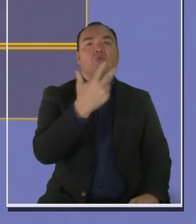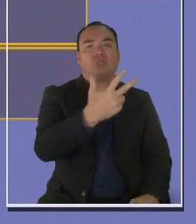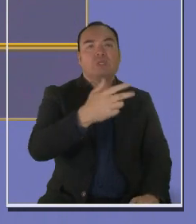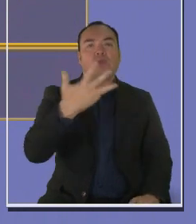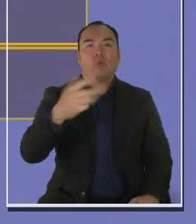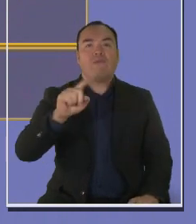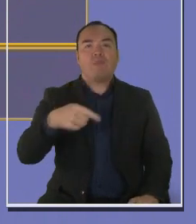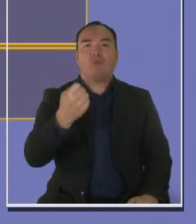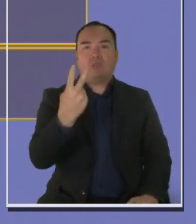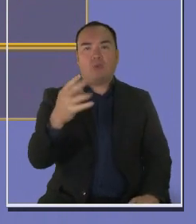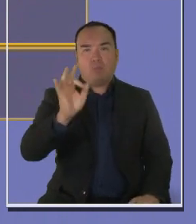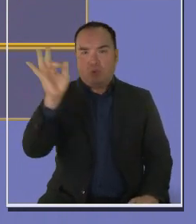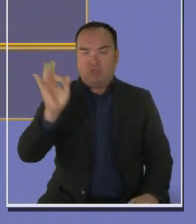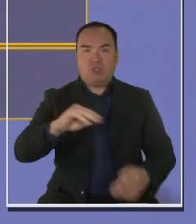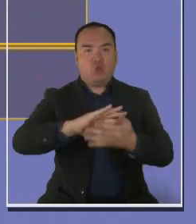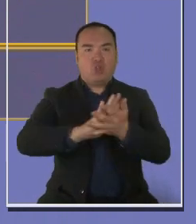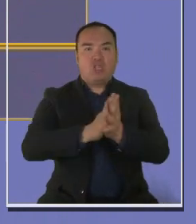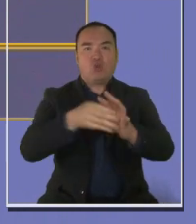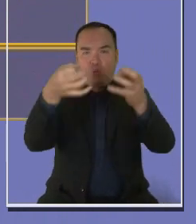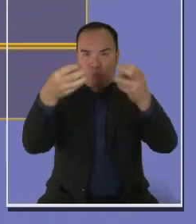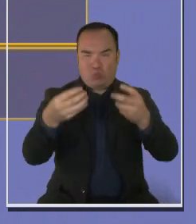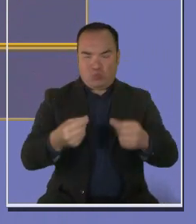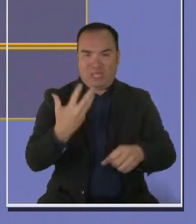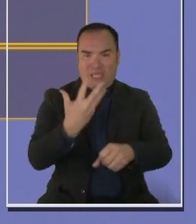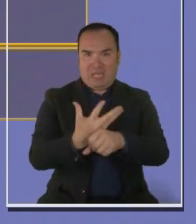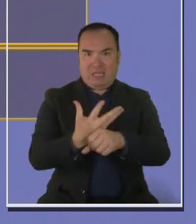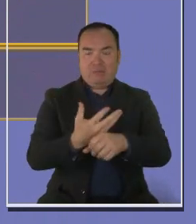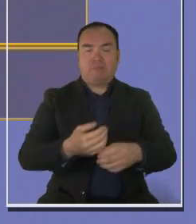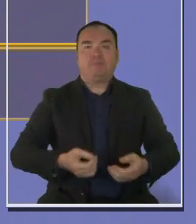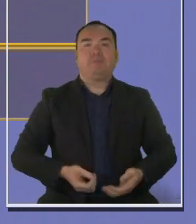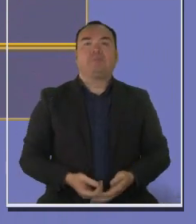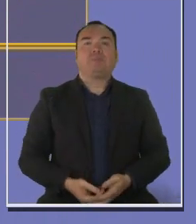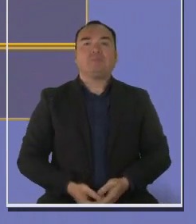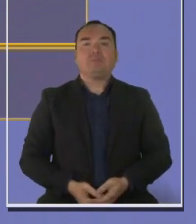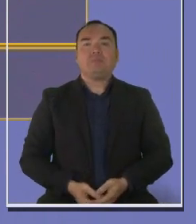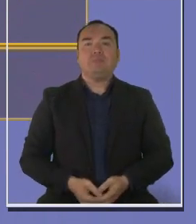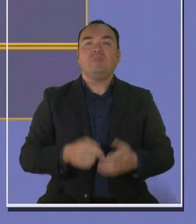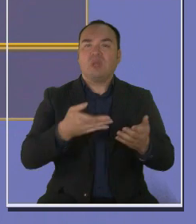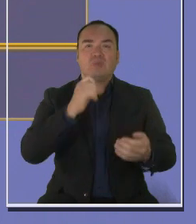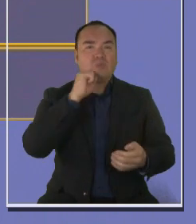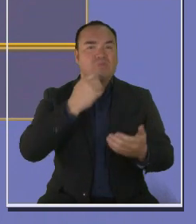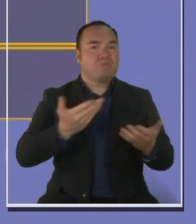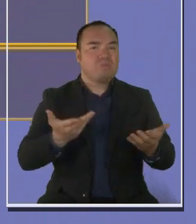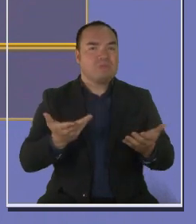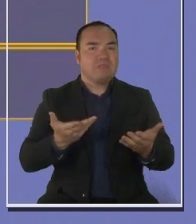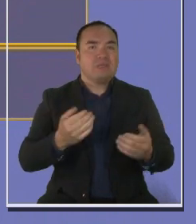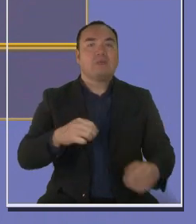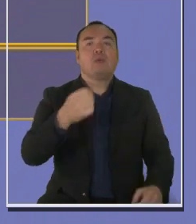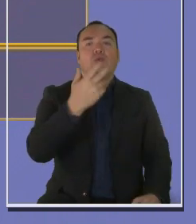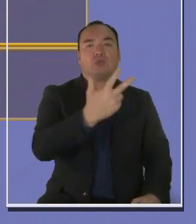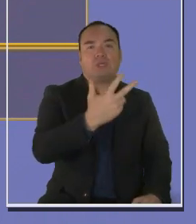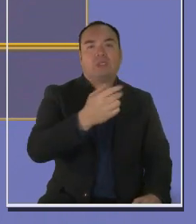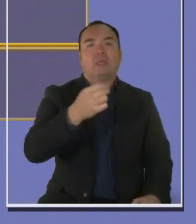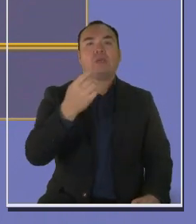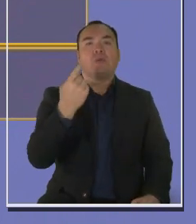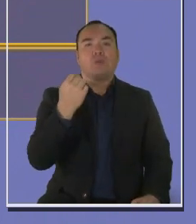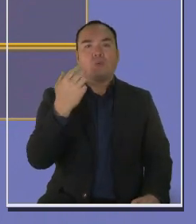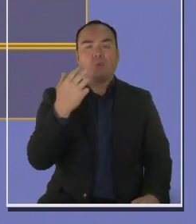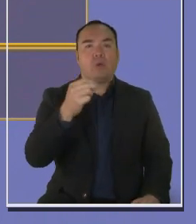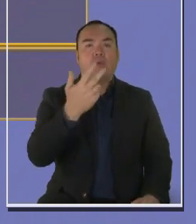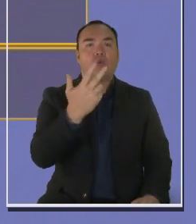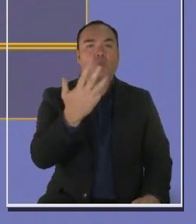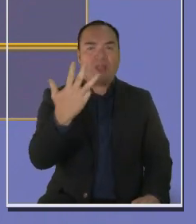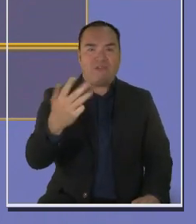89,2% del total disponible, lo que se grafica en un 89,1% en el